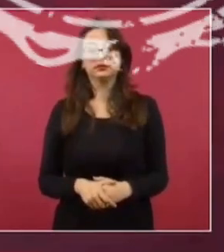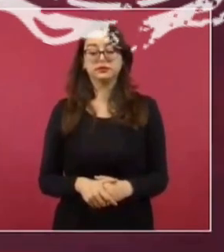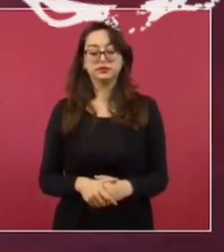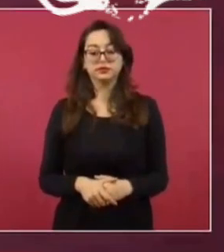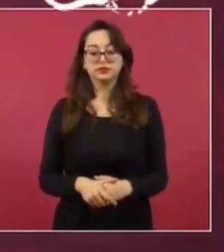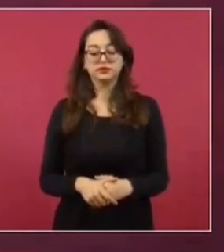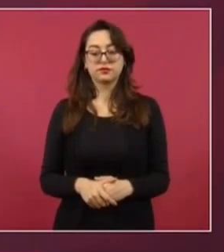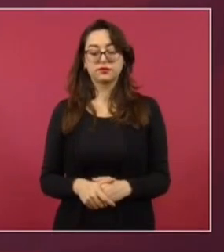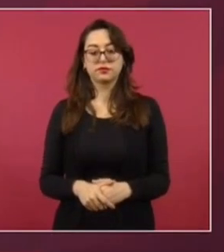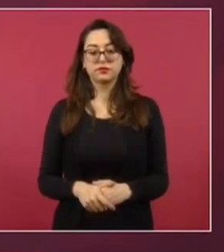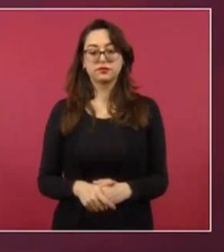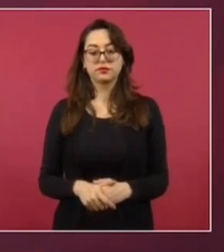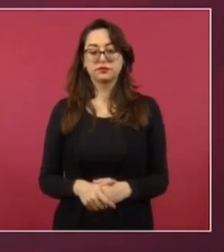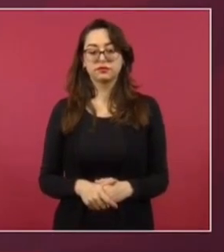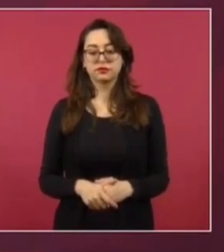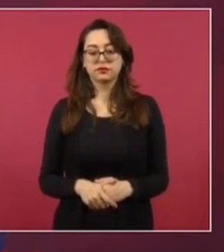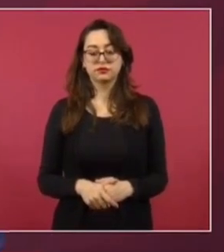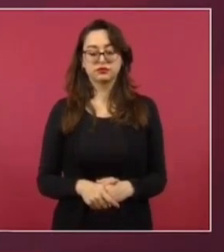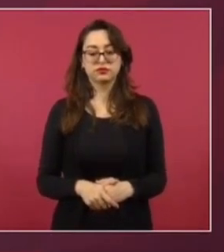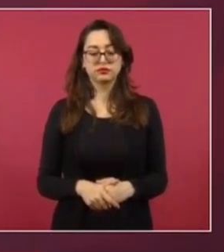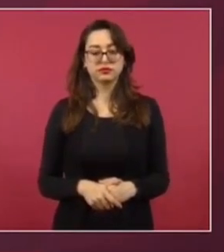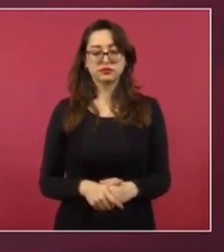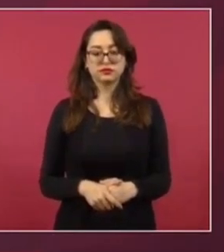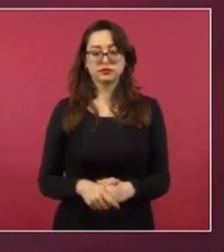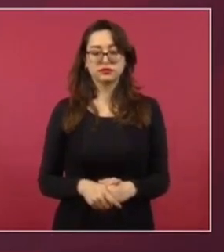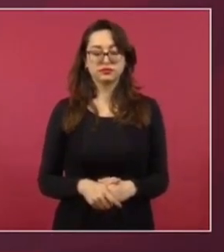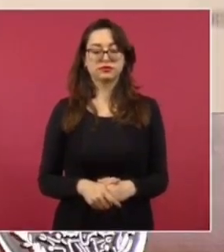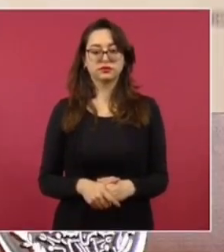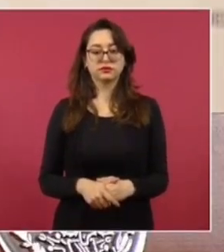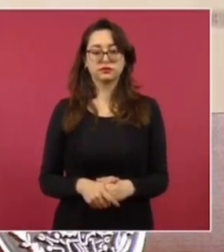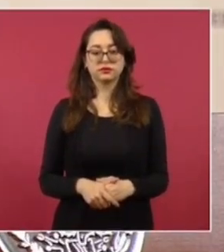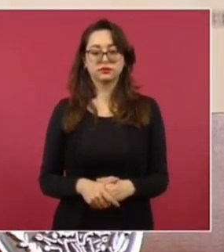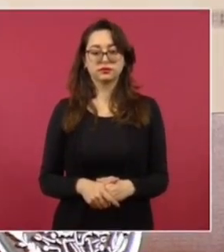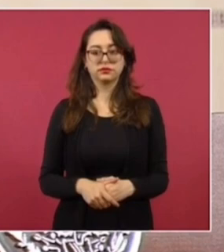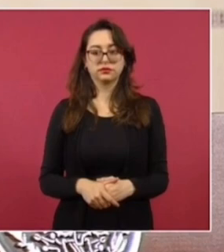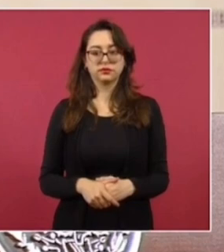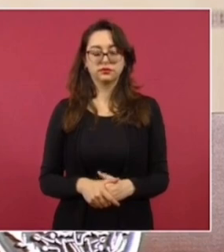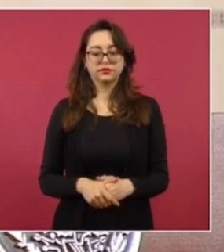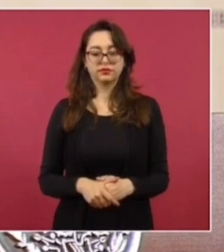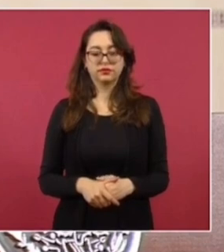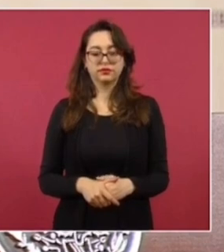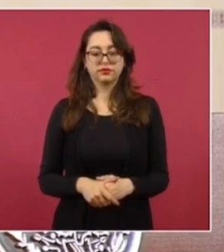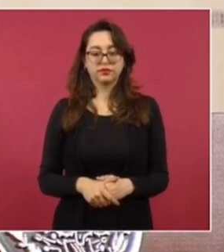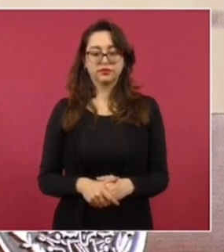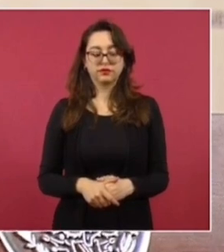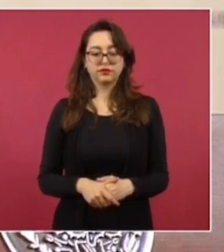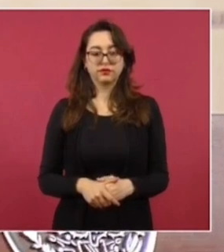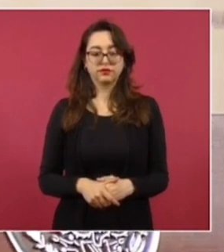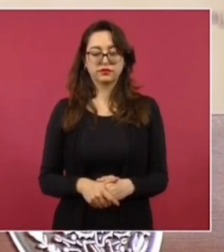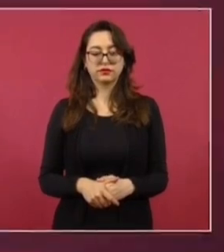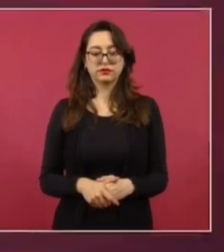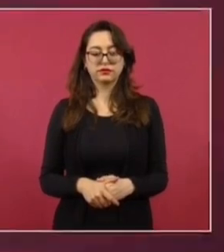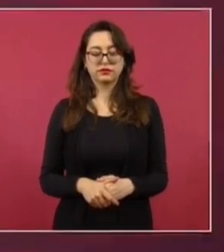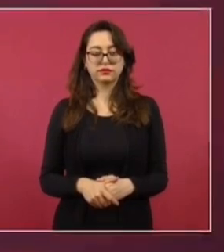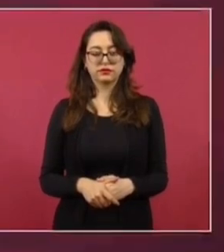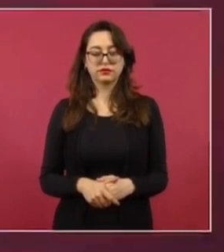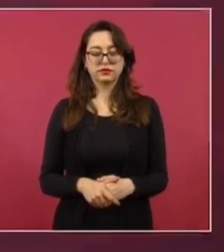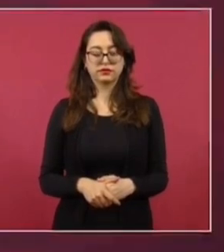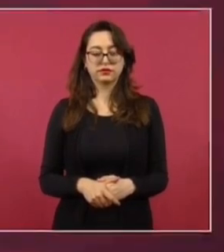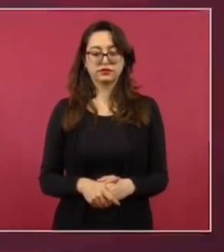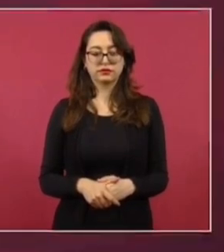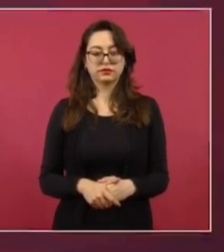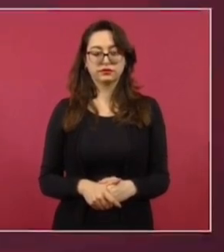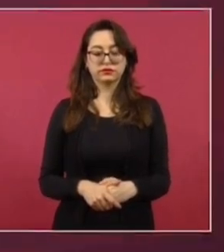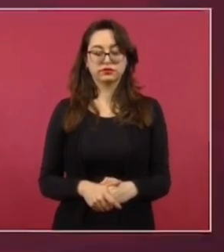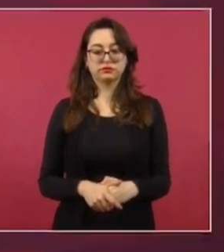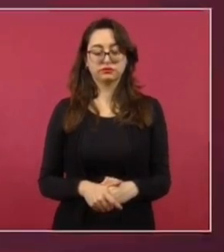he sostenido que independientemente de la detención o el que permanezcan en la